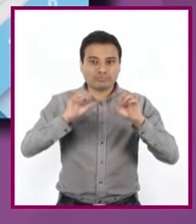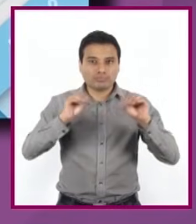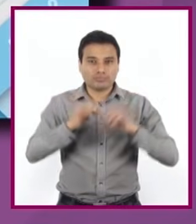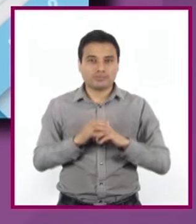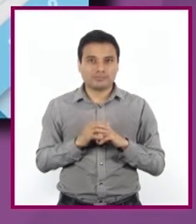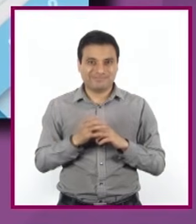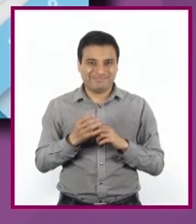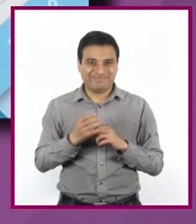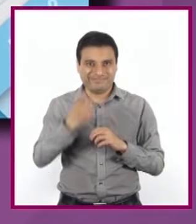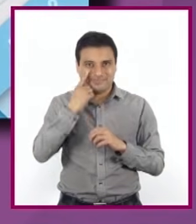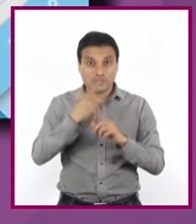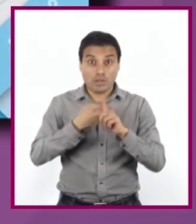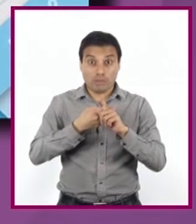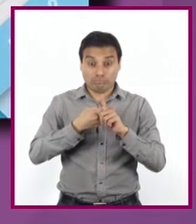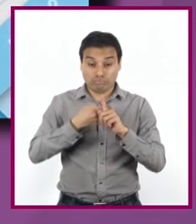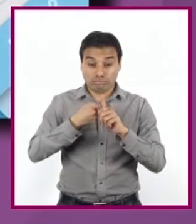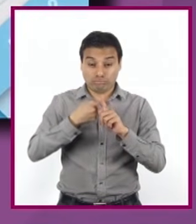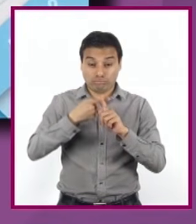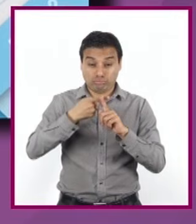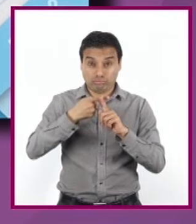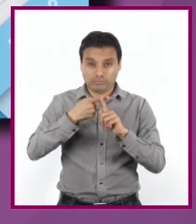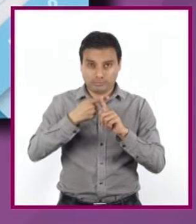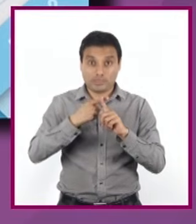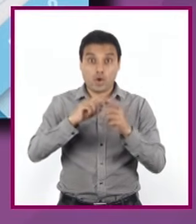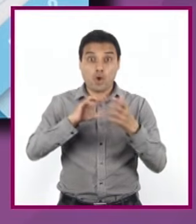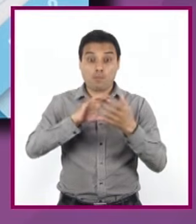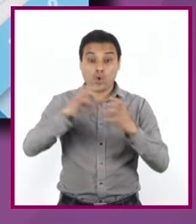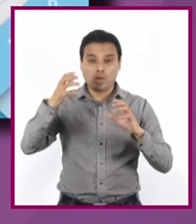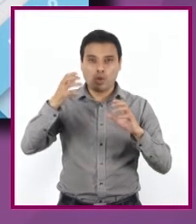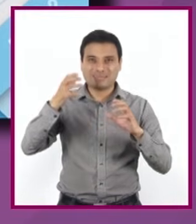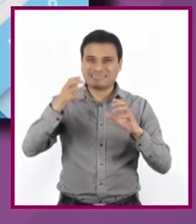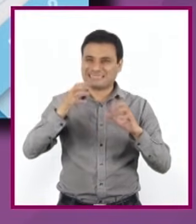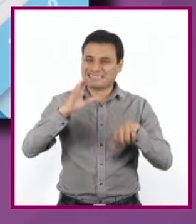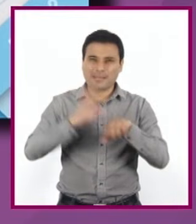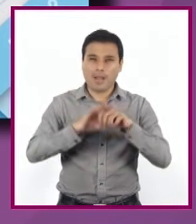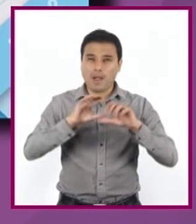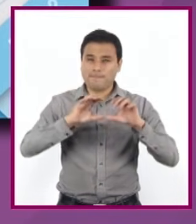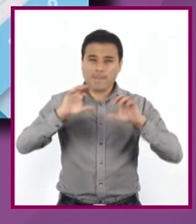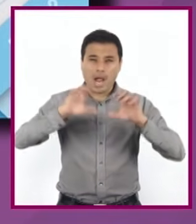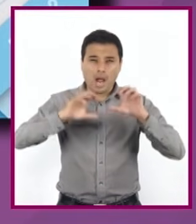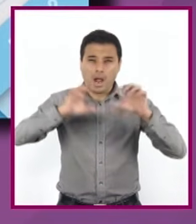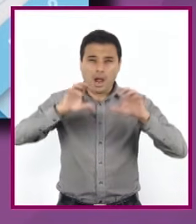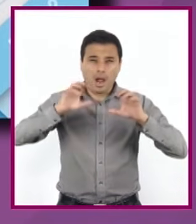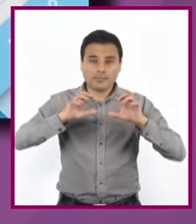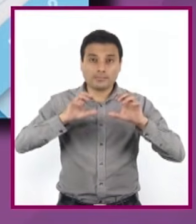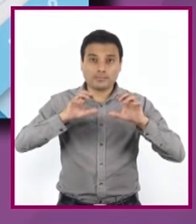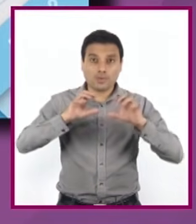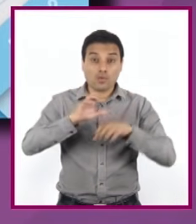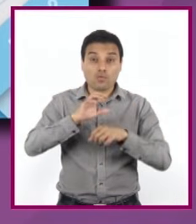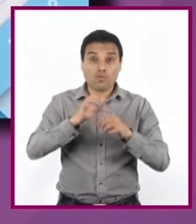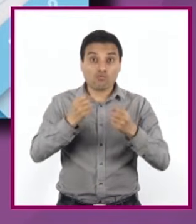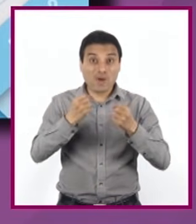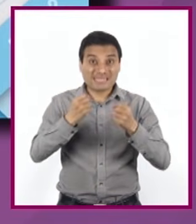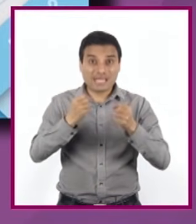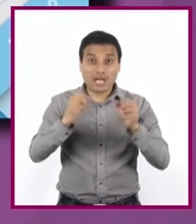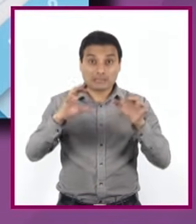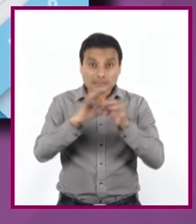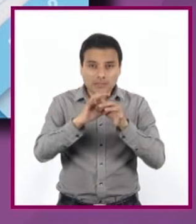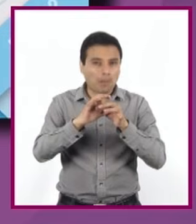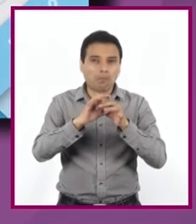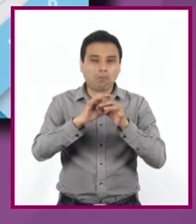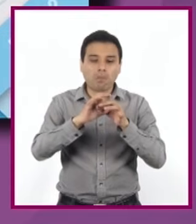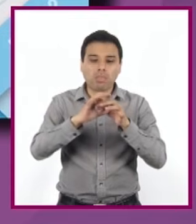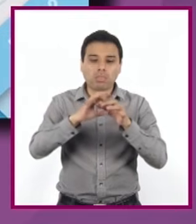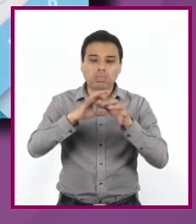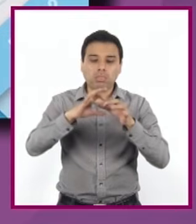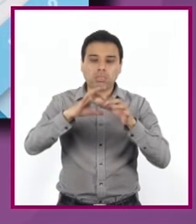la temperatura de ebullición, las moléculas tienen tanta energía cinética que la fuerza de cohesión que sentían ya no